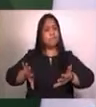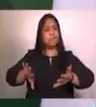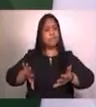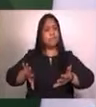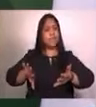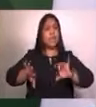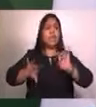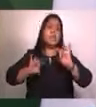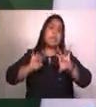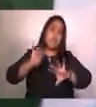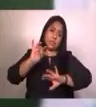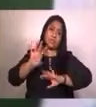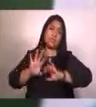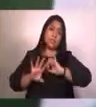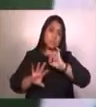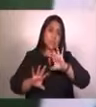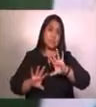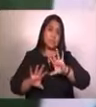y a veces